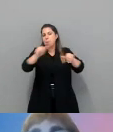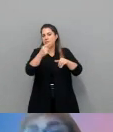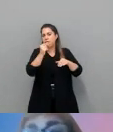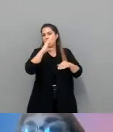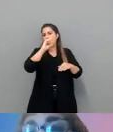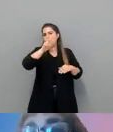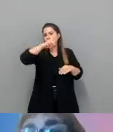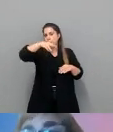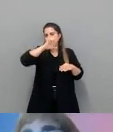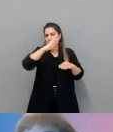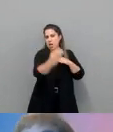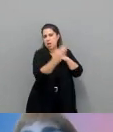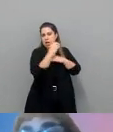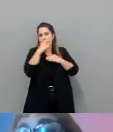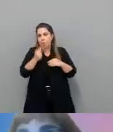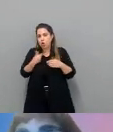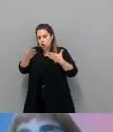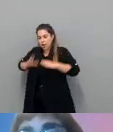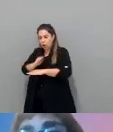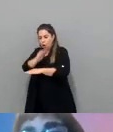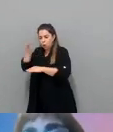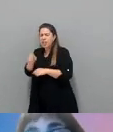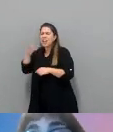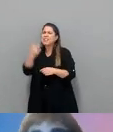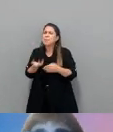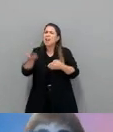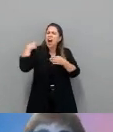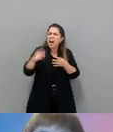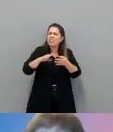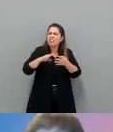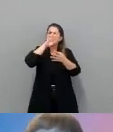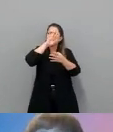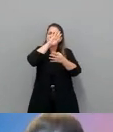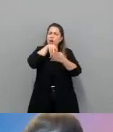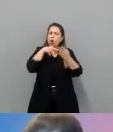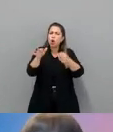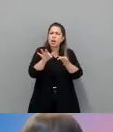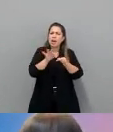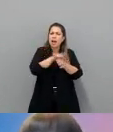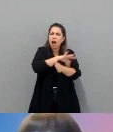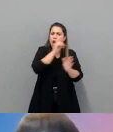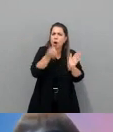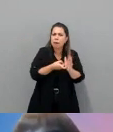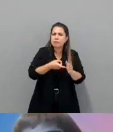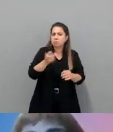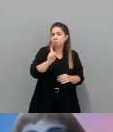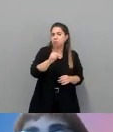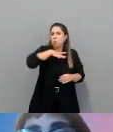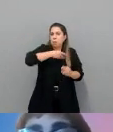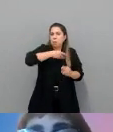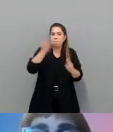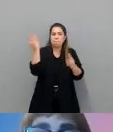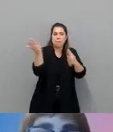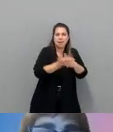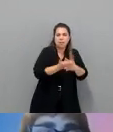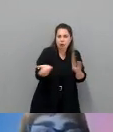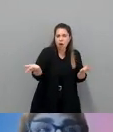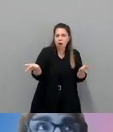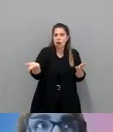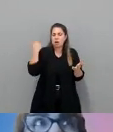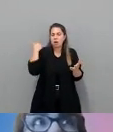que estar a jornada completa, Ángeles? No, no necesariamente. Cabe la parcialidad, caben jornadas